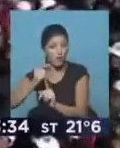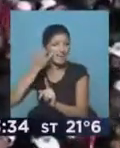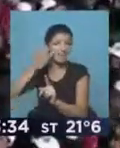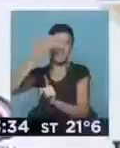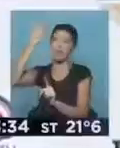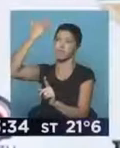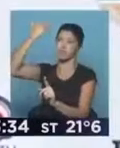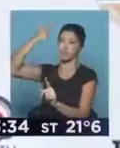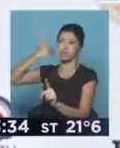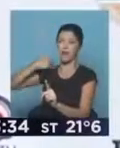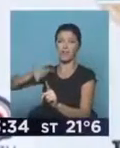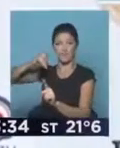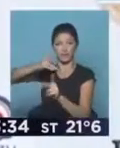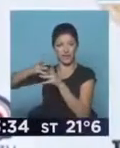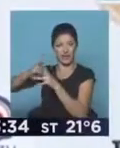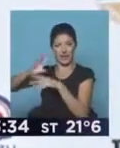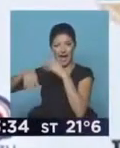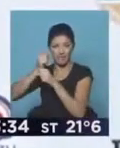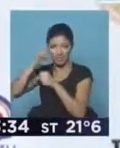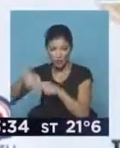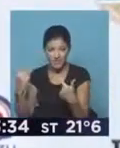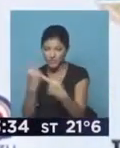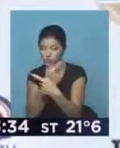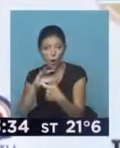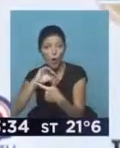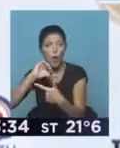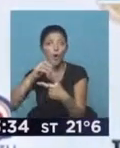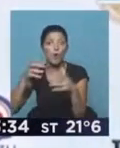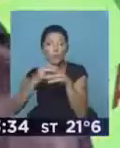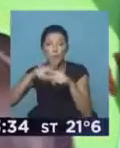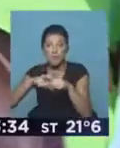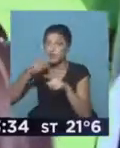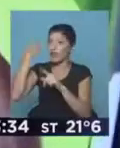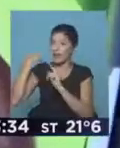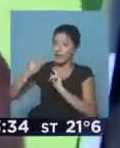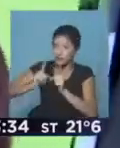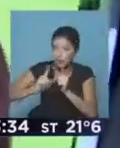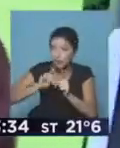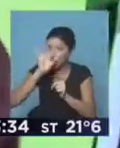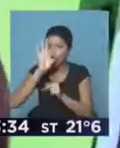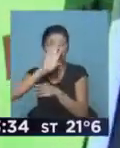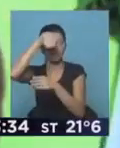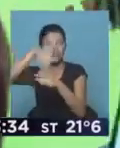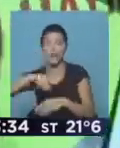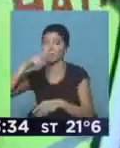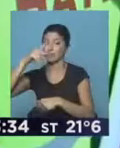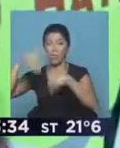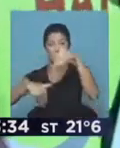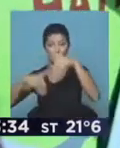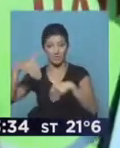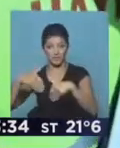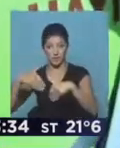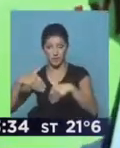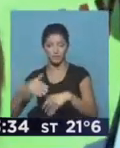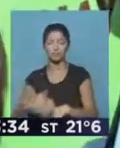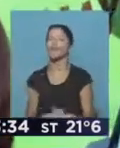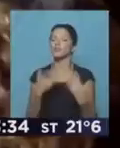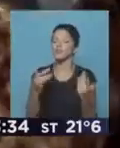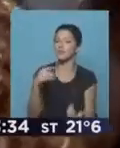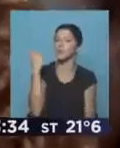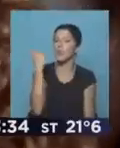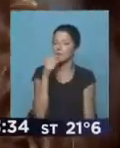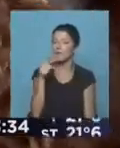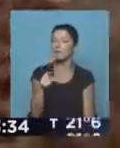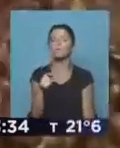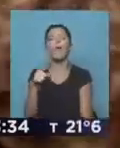la finalización de la Segunda Guerra Mundial llegue al balotaje, digamos. Entonces, me parece bastante paradójico esto, en el sentido de, por un lado, líderes enérgicos, fuertes, que